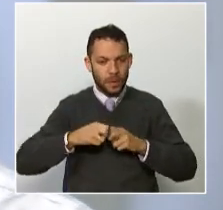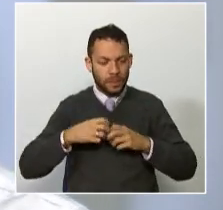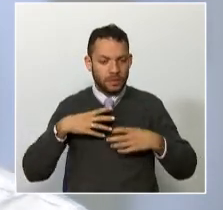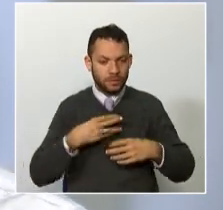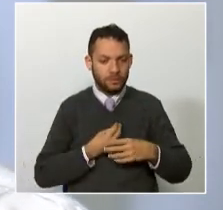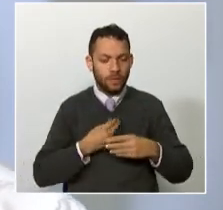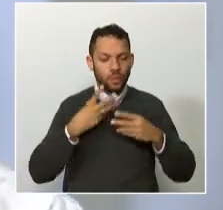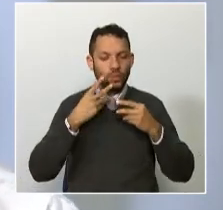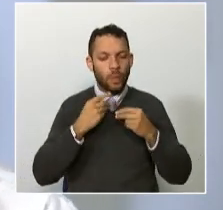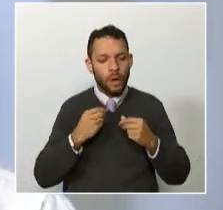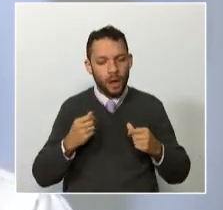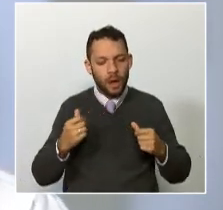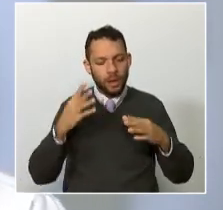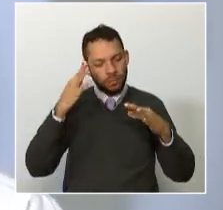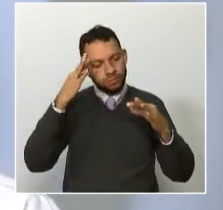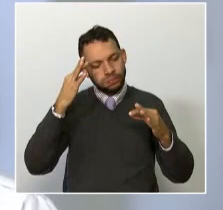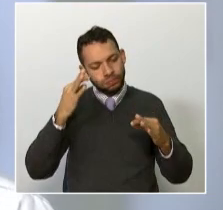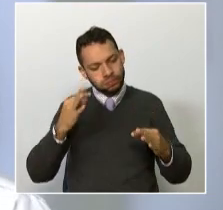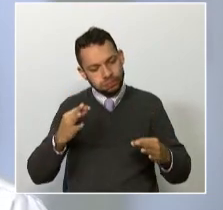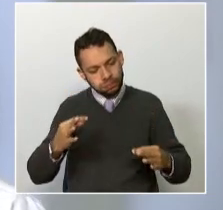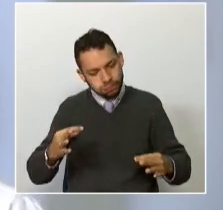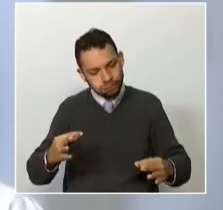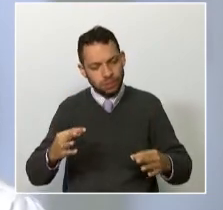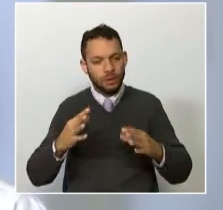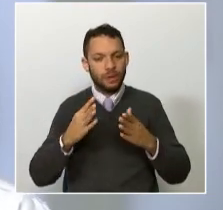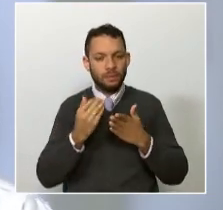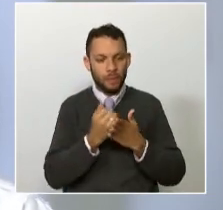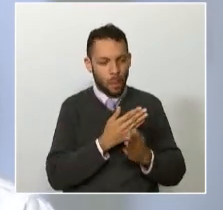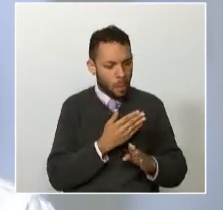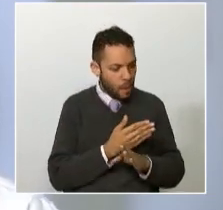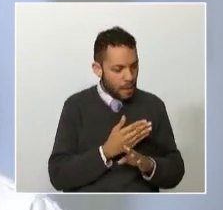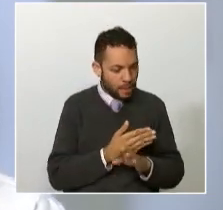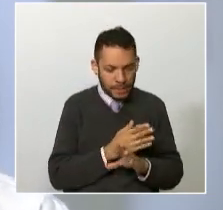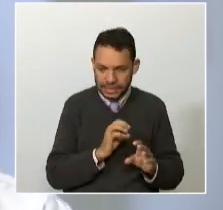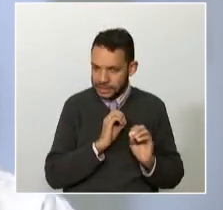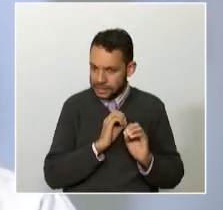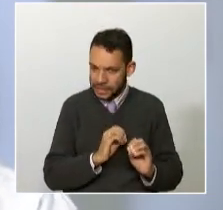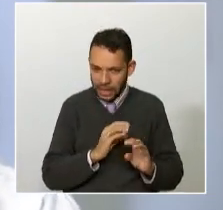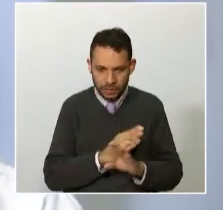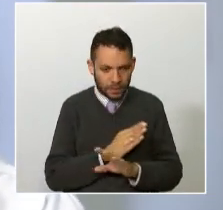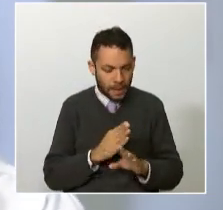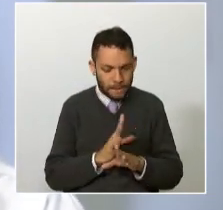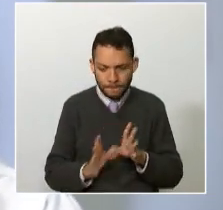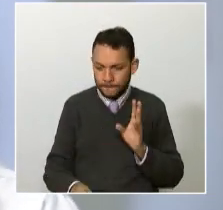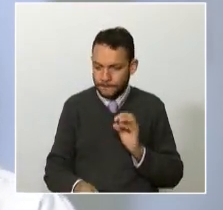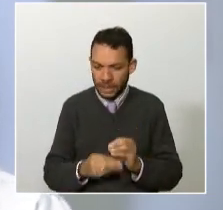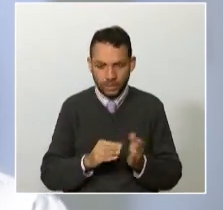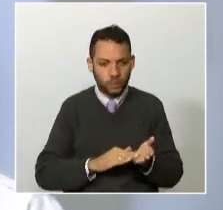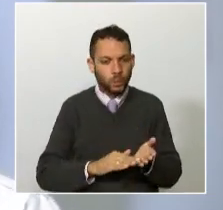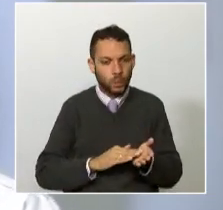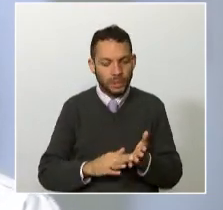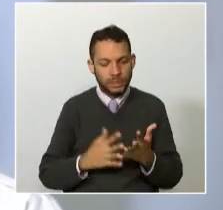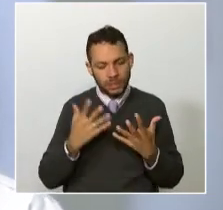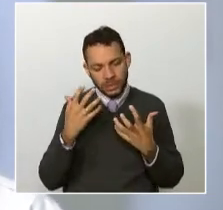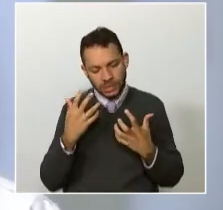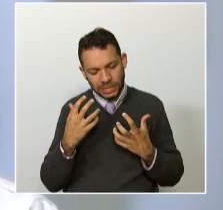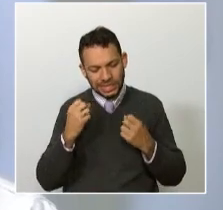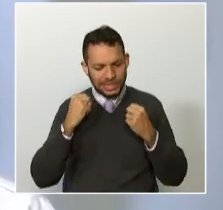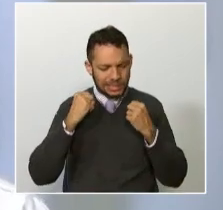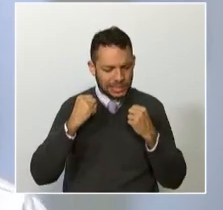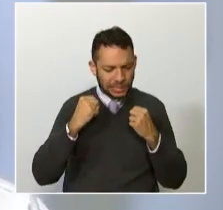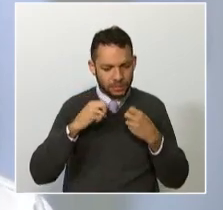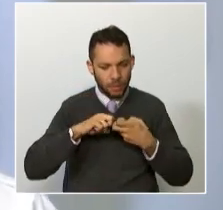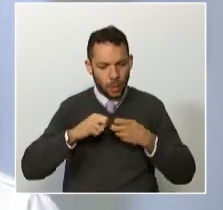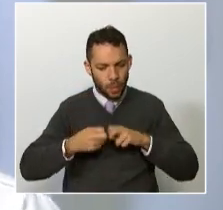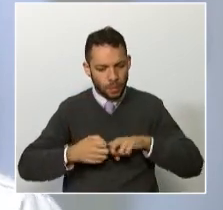relajar esa musculatura para que no haya problemas, pues ya otro problema adicional, que sea ya la tensión constante, en que vengan